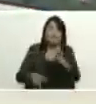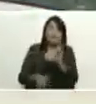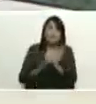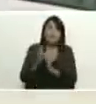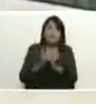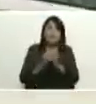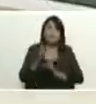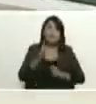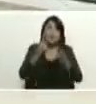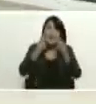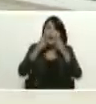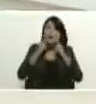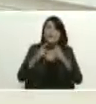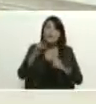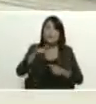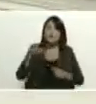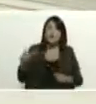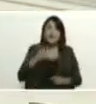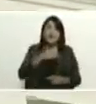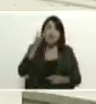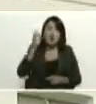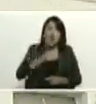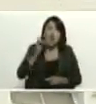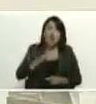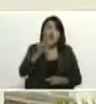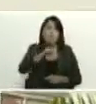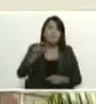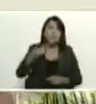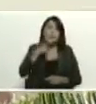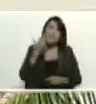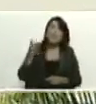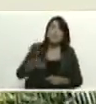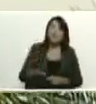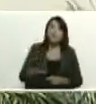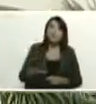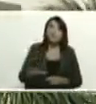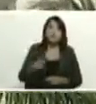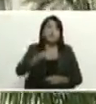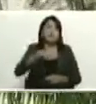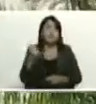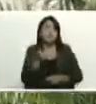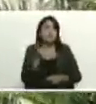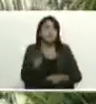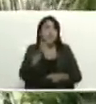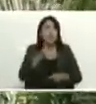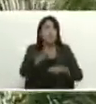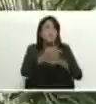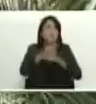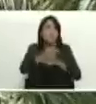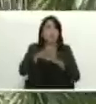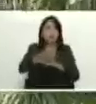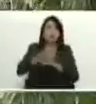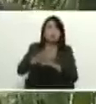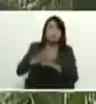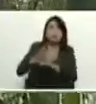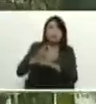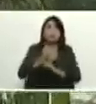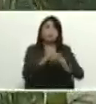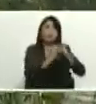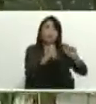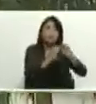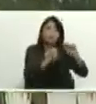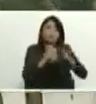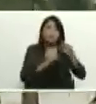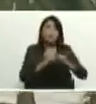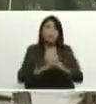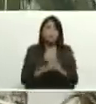dolor de los caídos, los asesinos actuando impunemente, asesinos, francotiradores